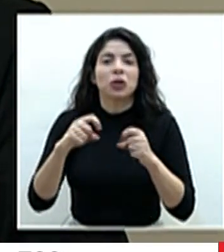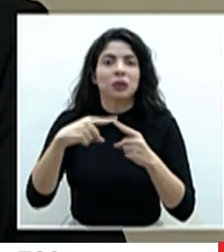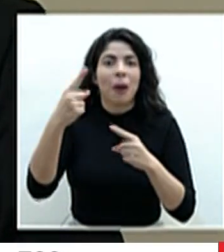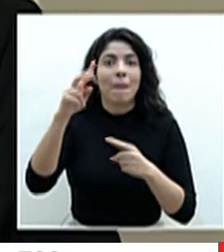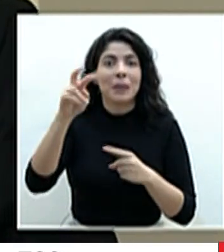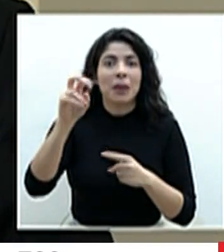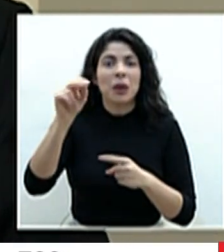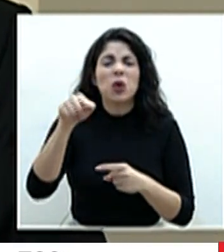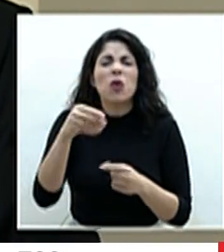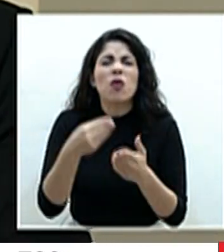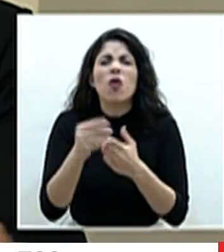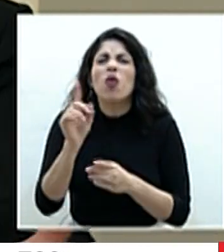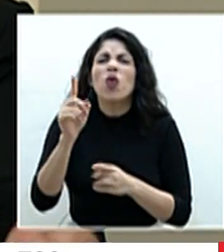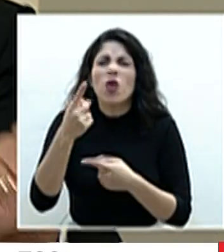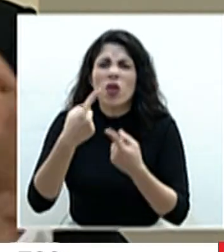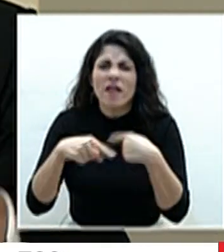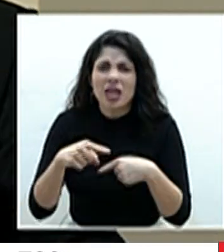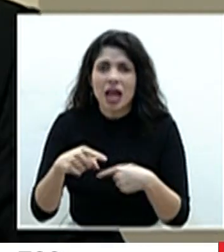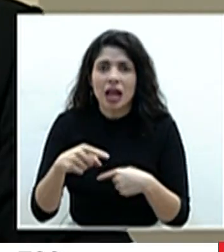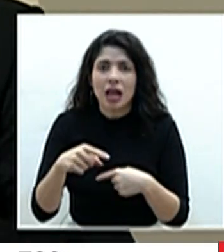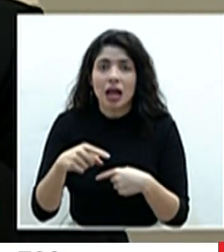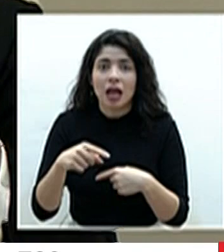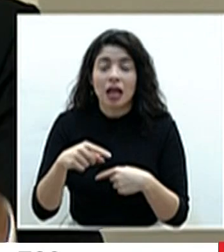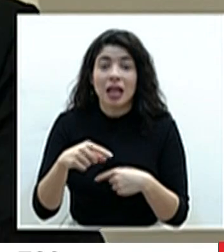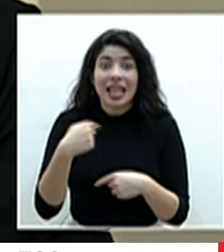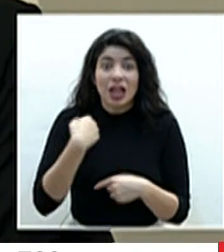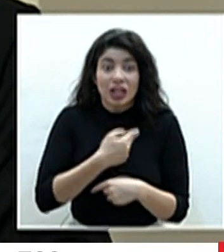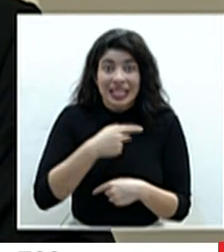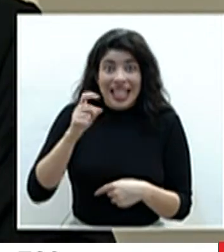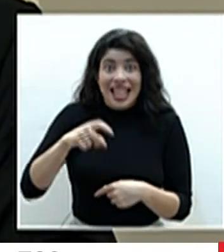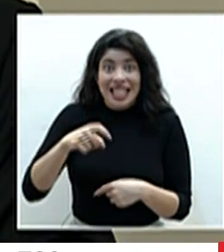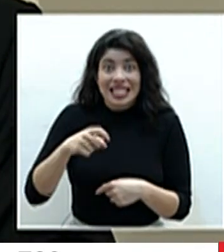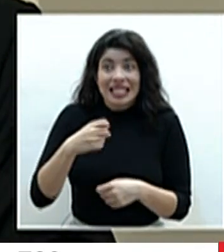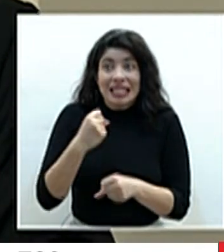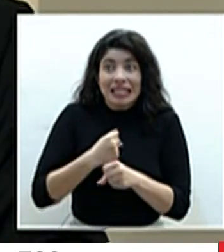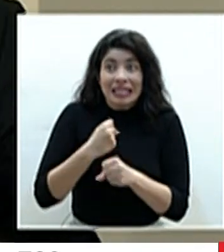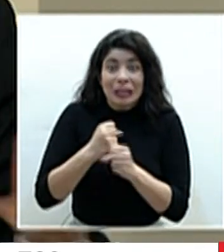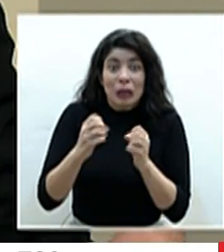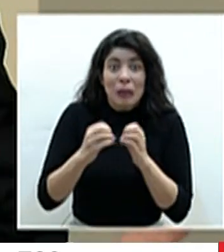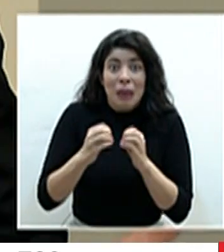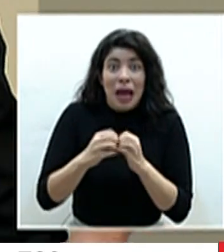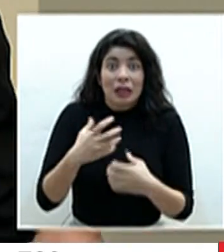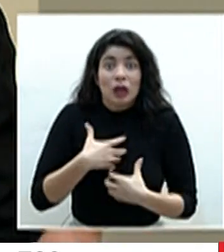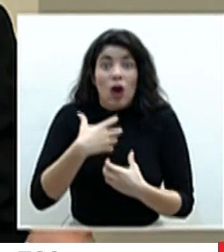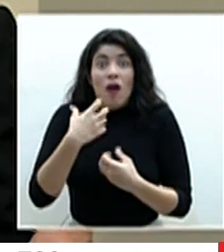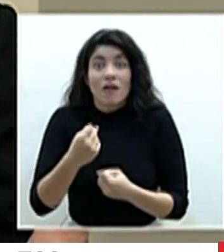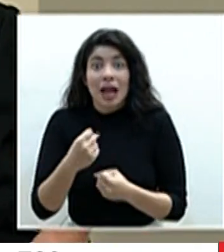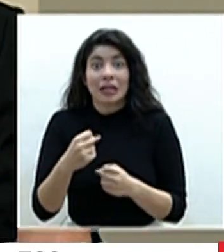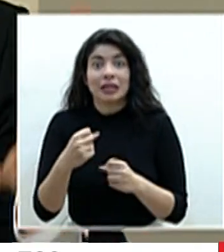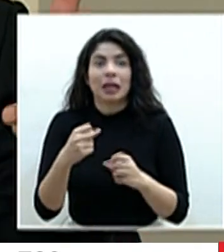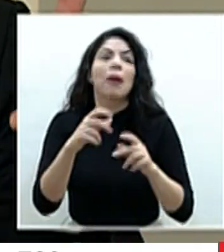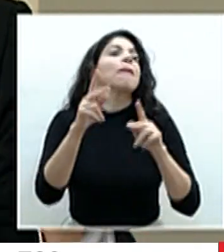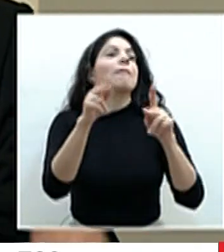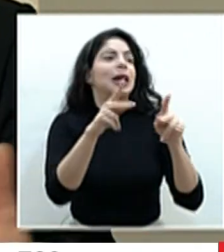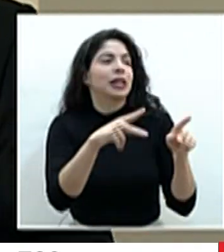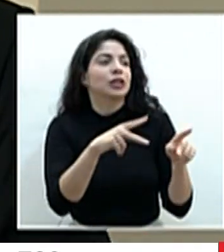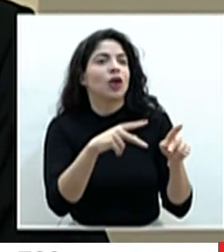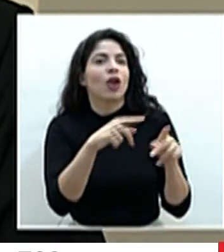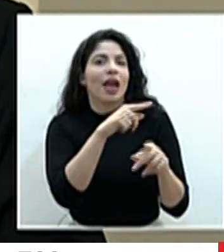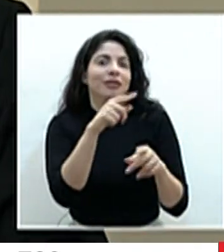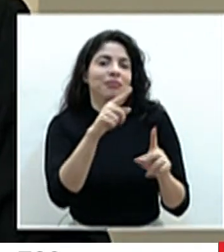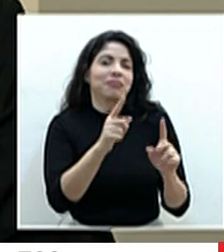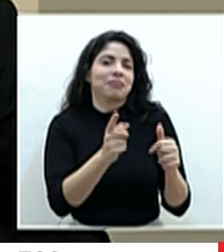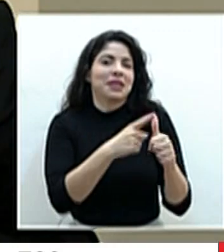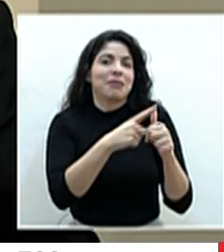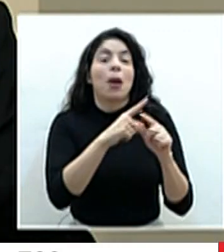2021, es decir, a quienes tendremos que trabajar esa confianza mayoritariamente, además de la ciudadanía costarricense, que es nuestra razón de